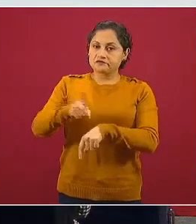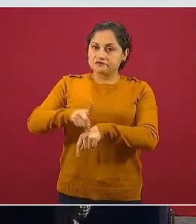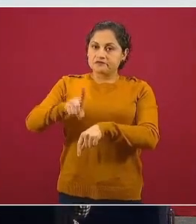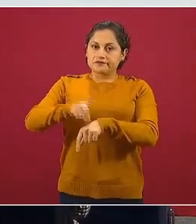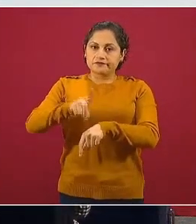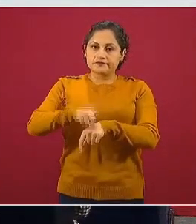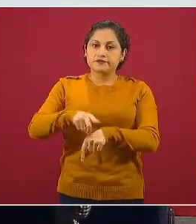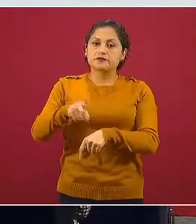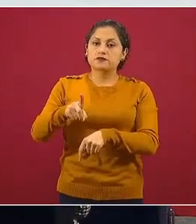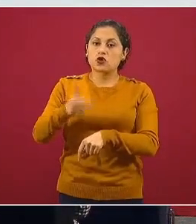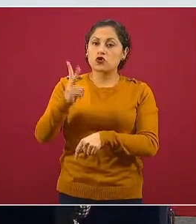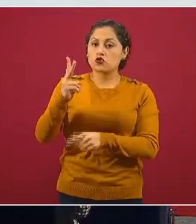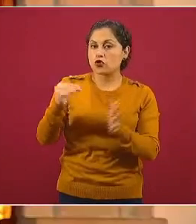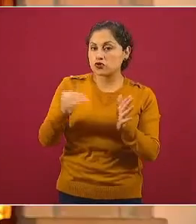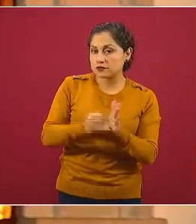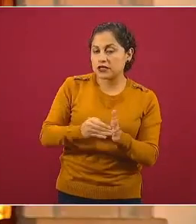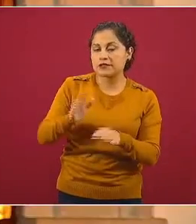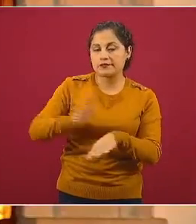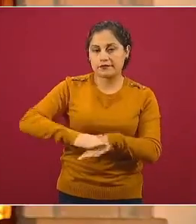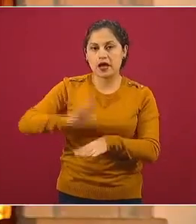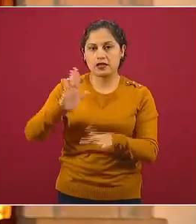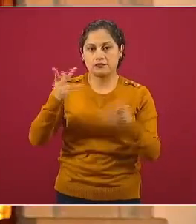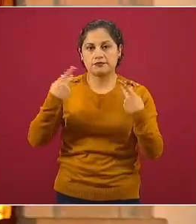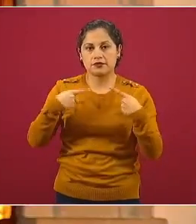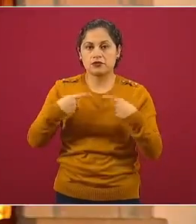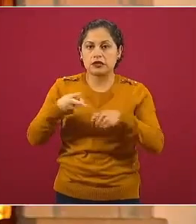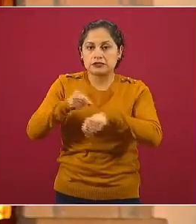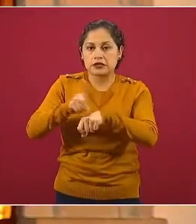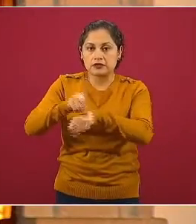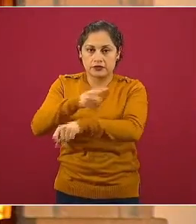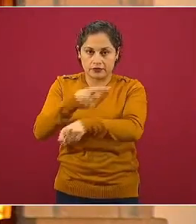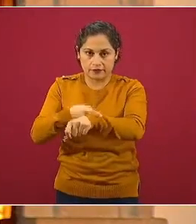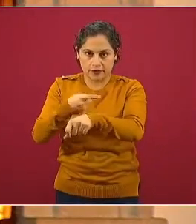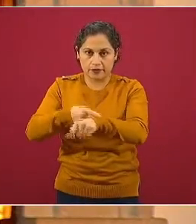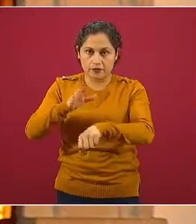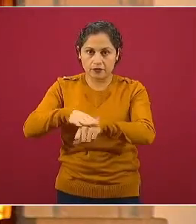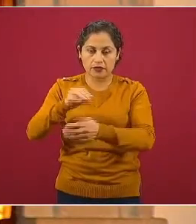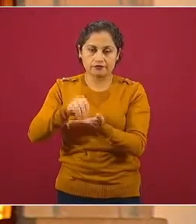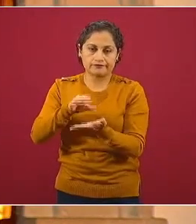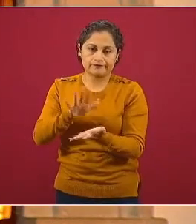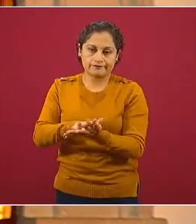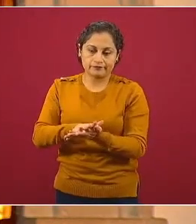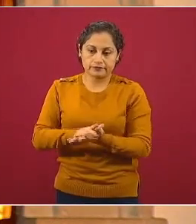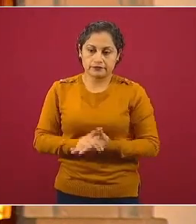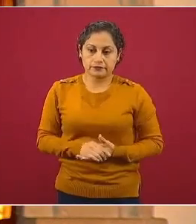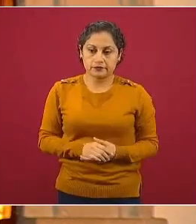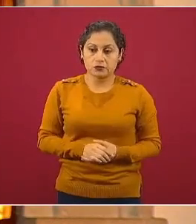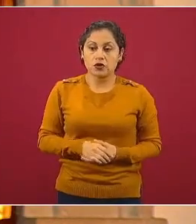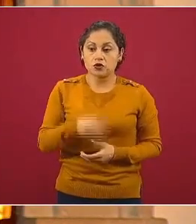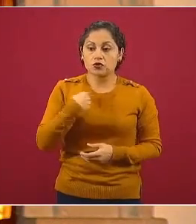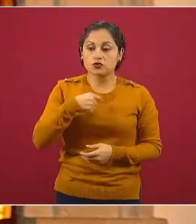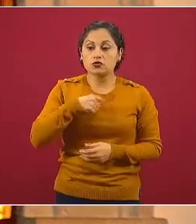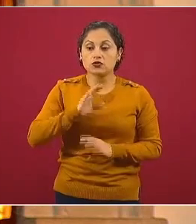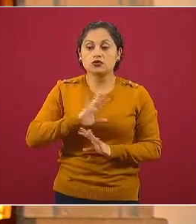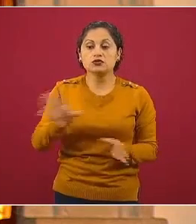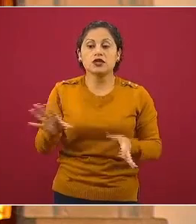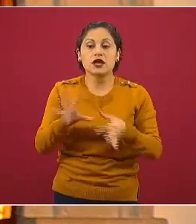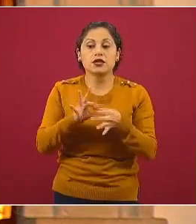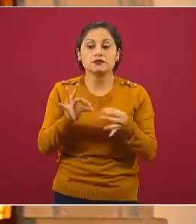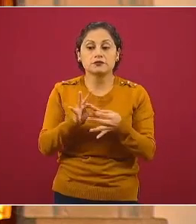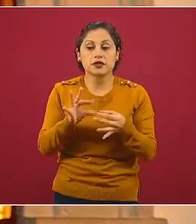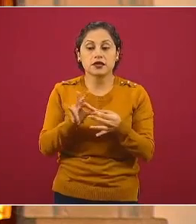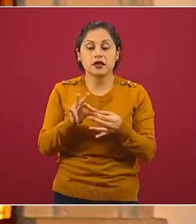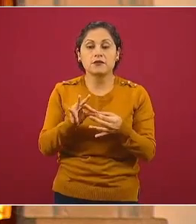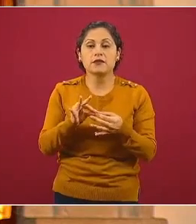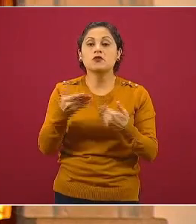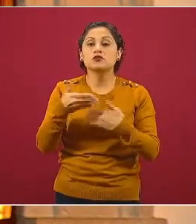más de 2.000 casos, en algunos días más de 2.500. Y ya decíamos, esto corresponde precisamente al inicio de